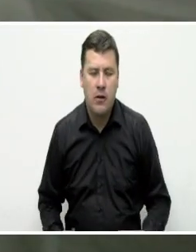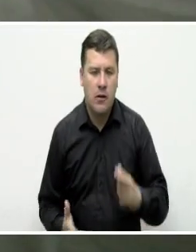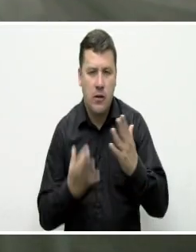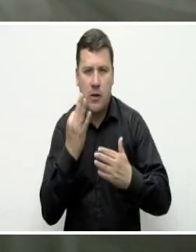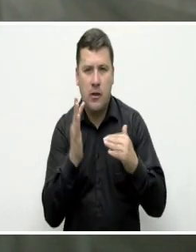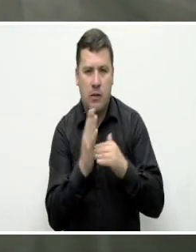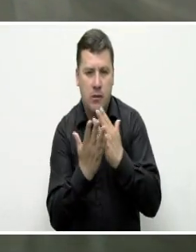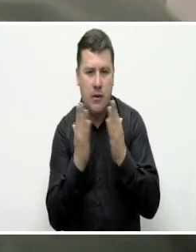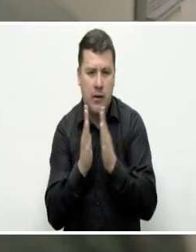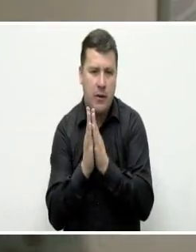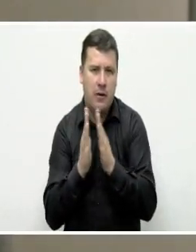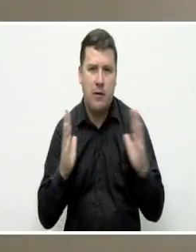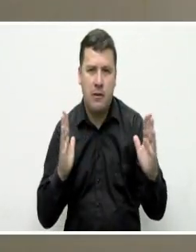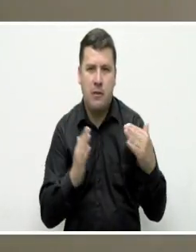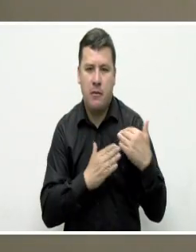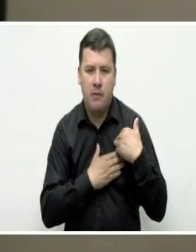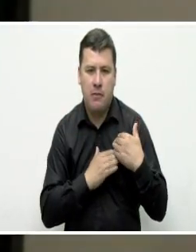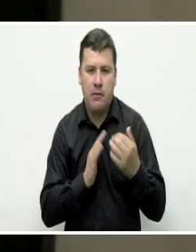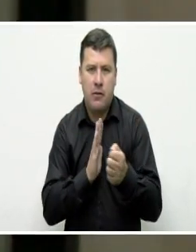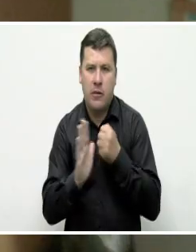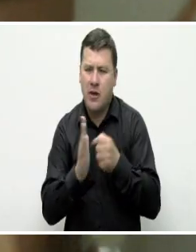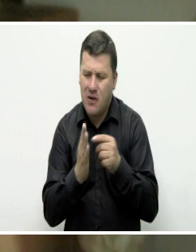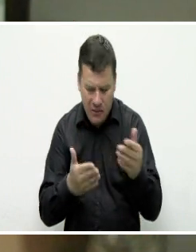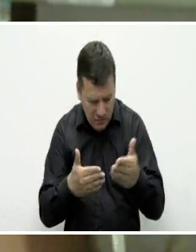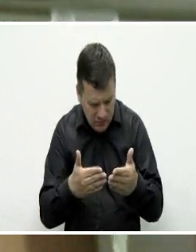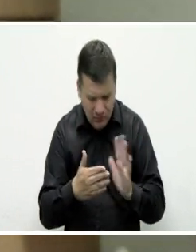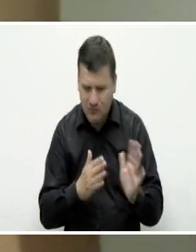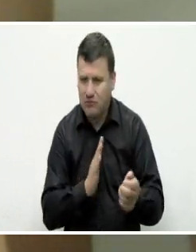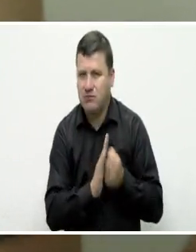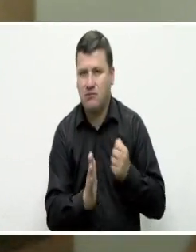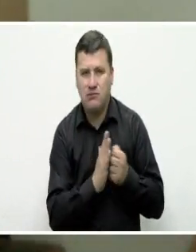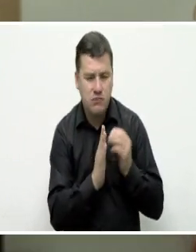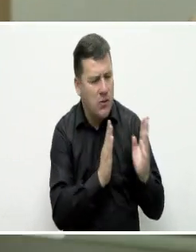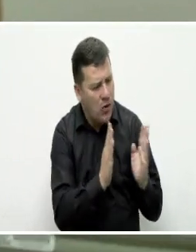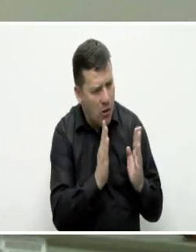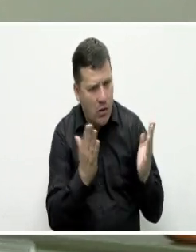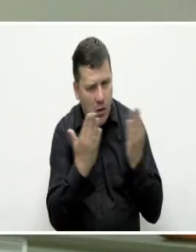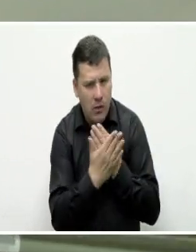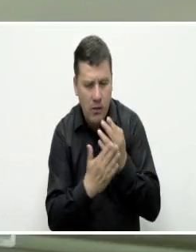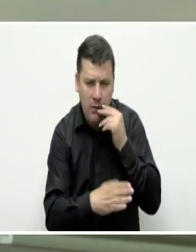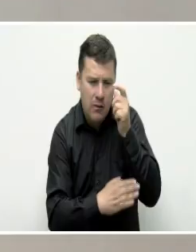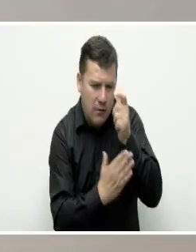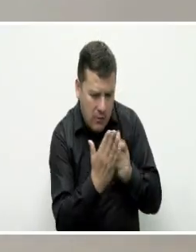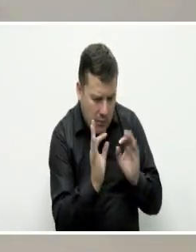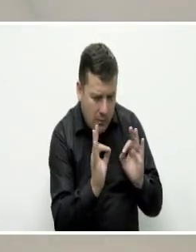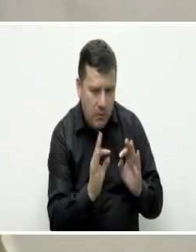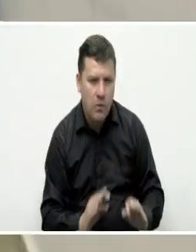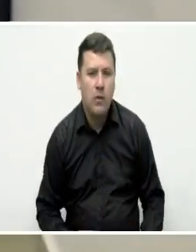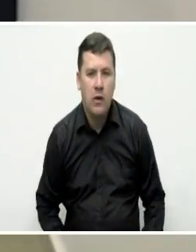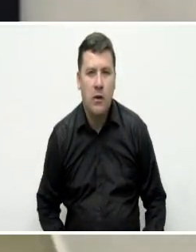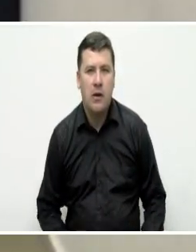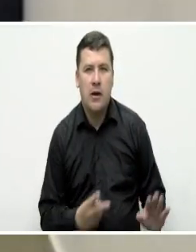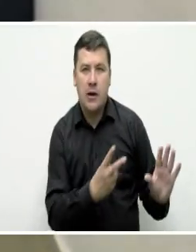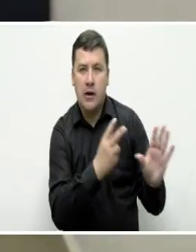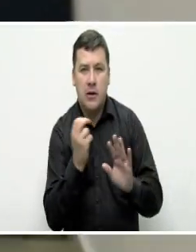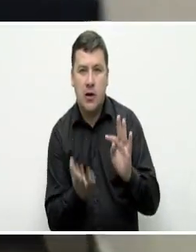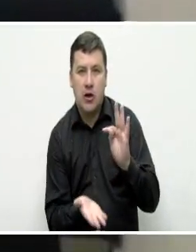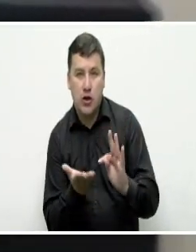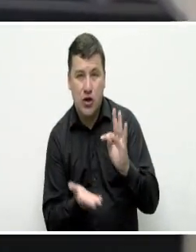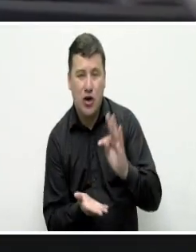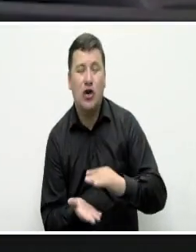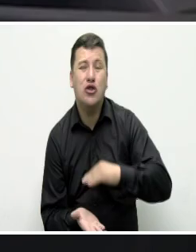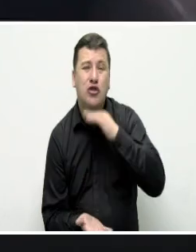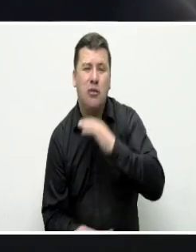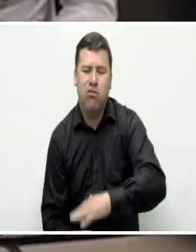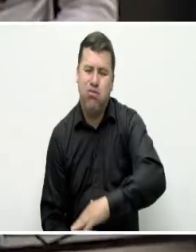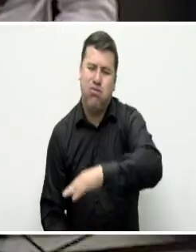13.300 metros más fueron eliminados luego de su respectiva clasificación y revisión. Las 700 toneladas de material sobrante